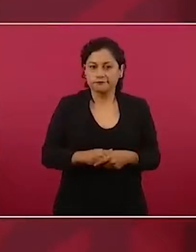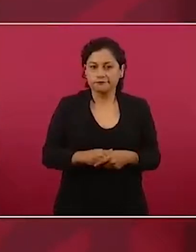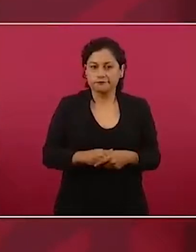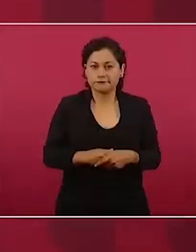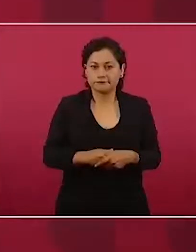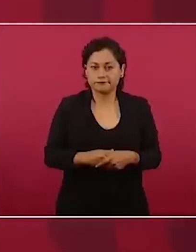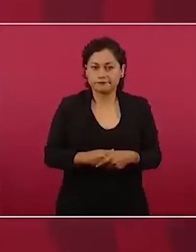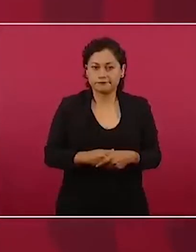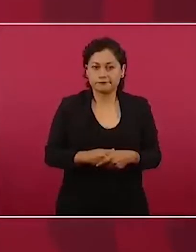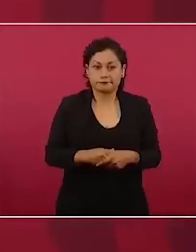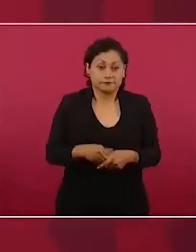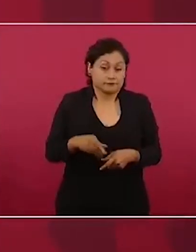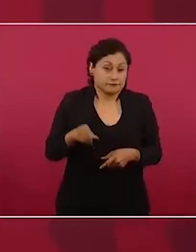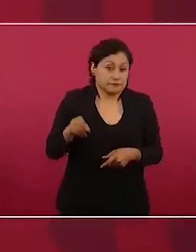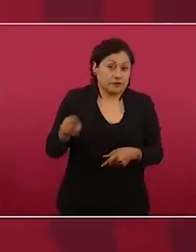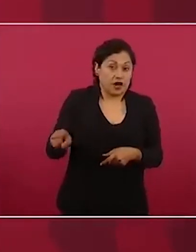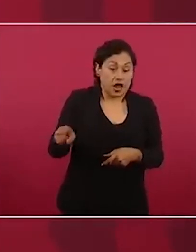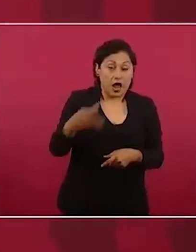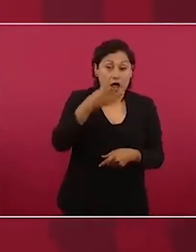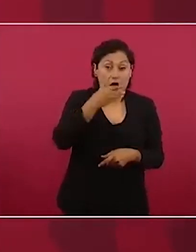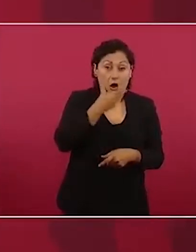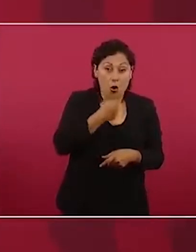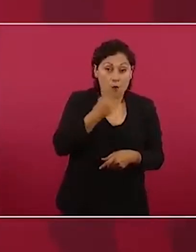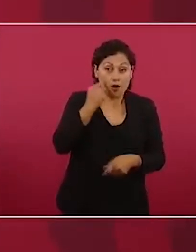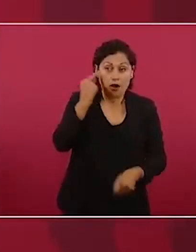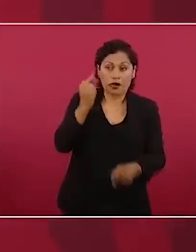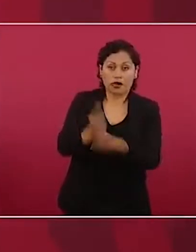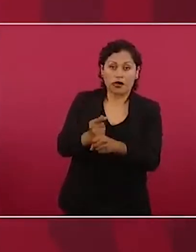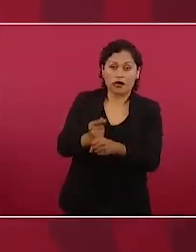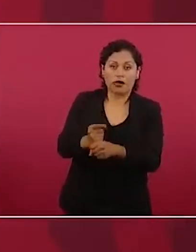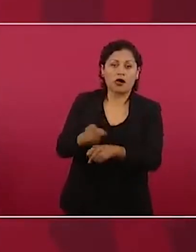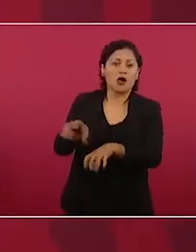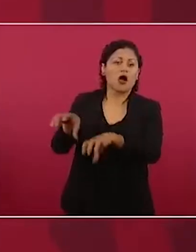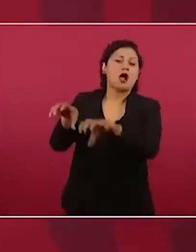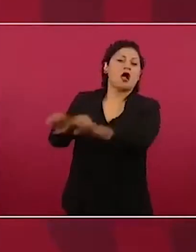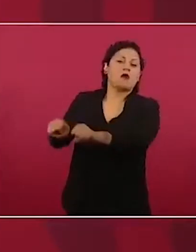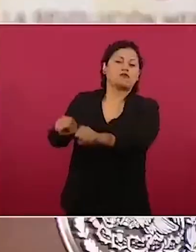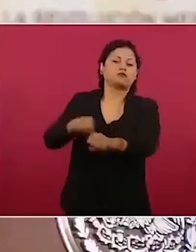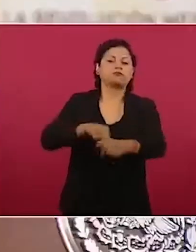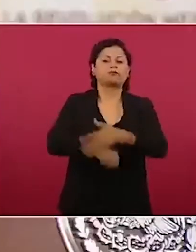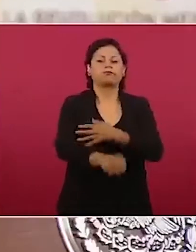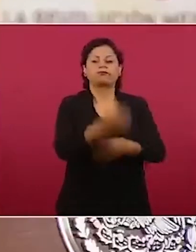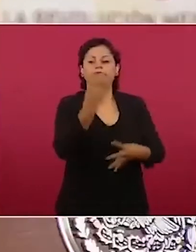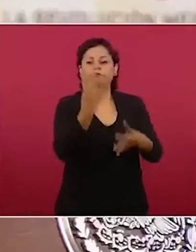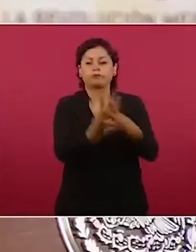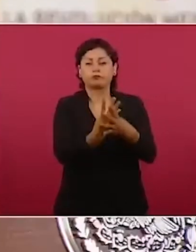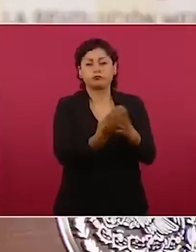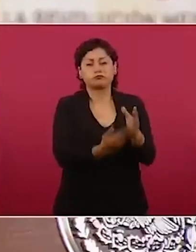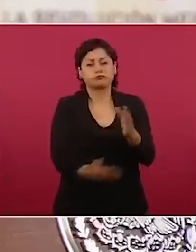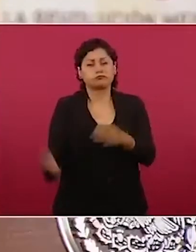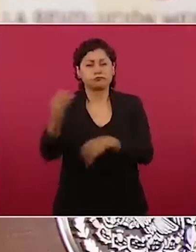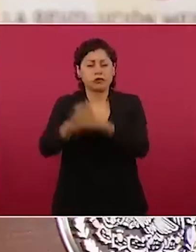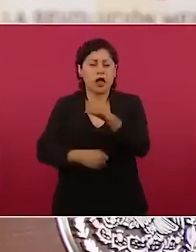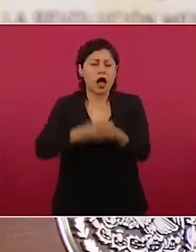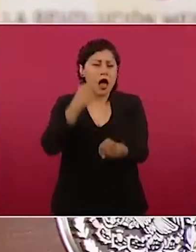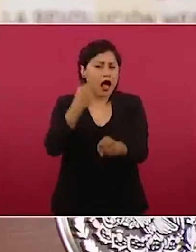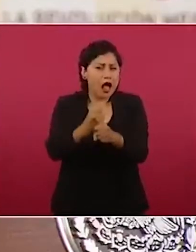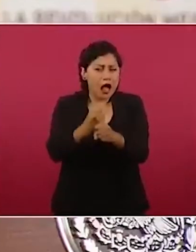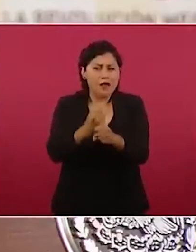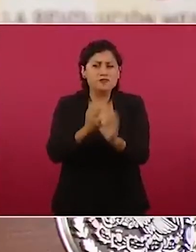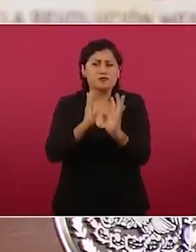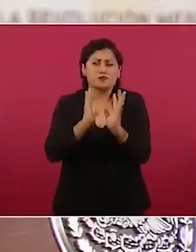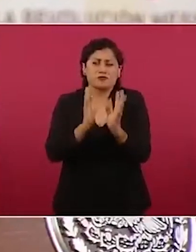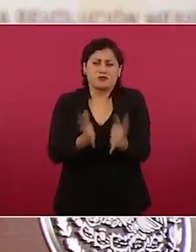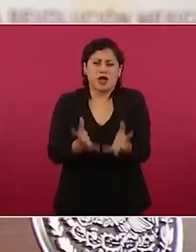lleva ya muchos años por eso no esperaba que la justicia